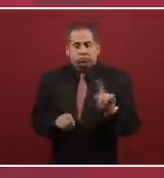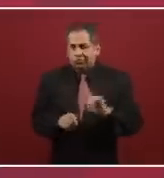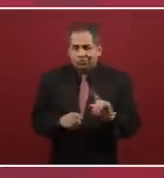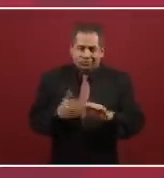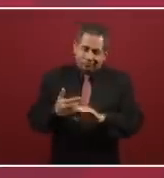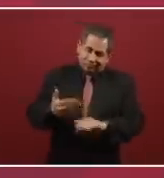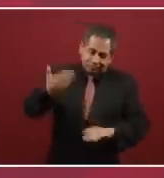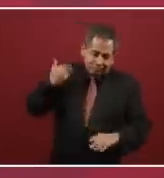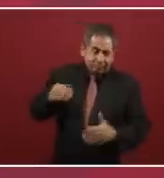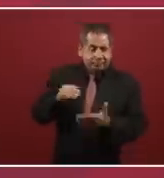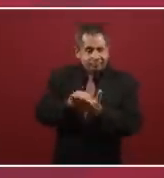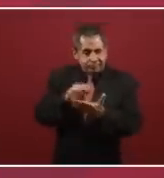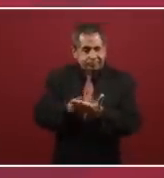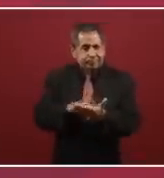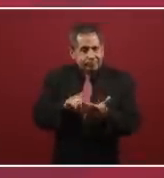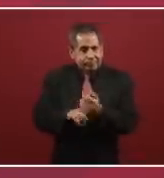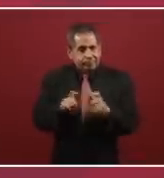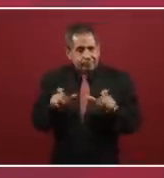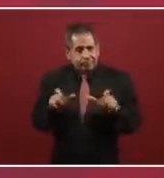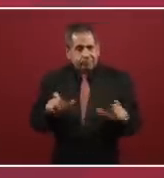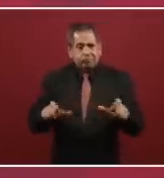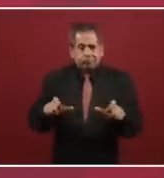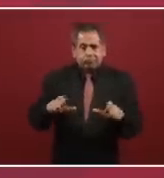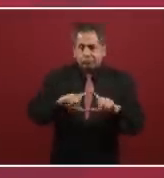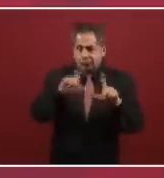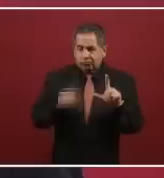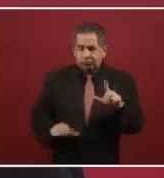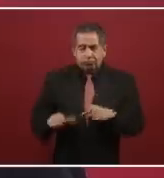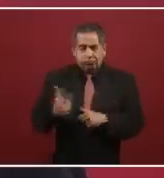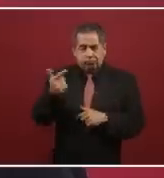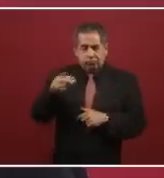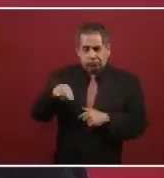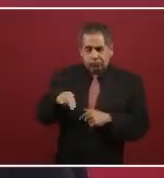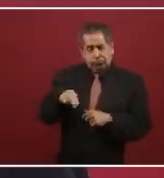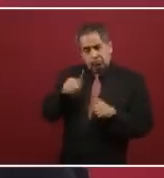la función de la Guardia Nacional atender la frontera sur.